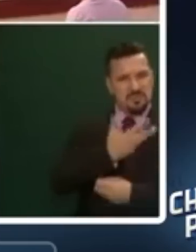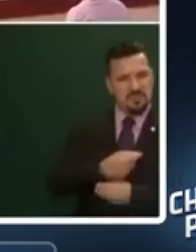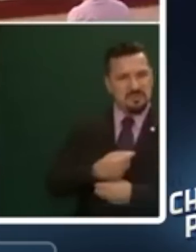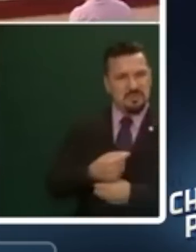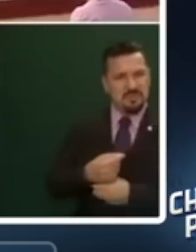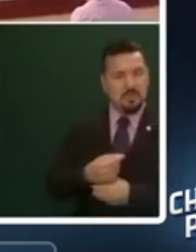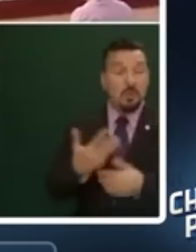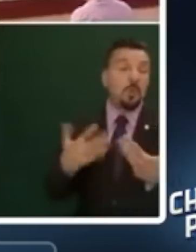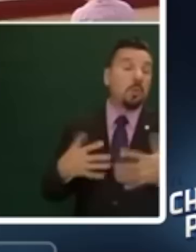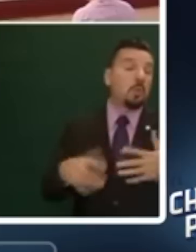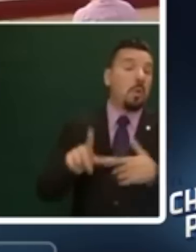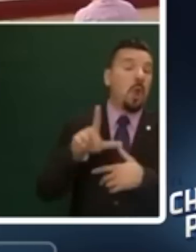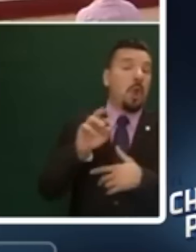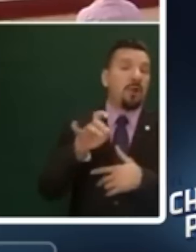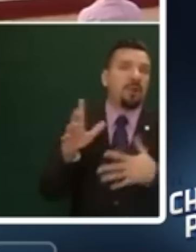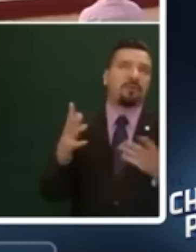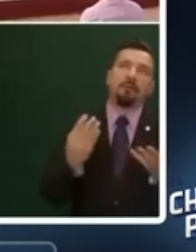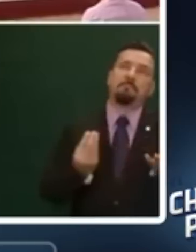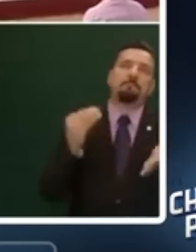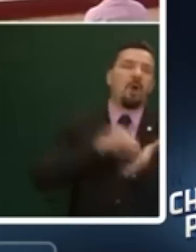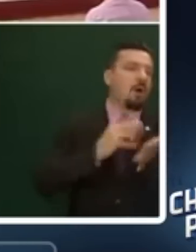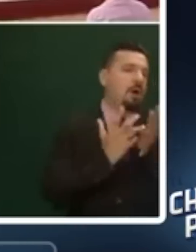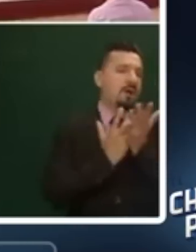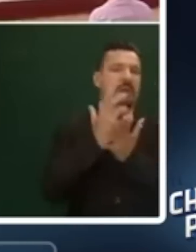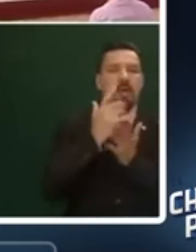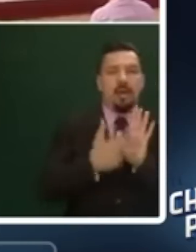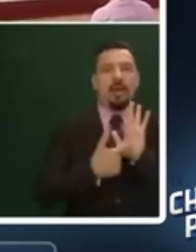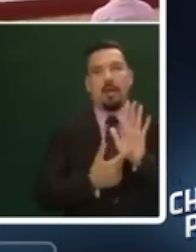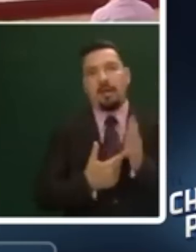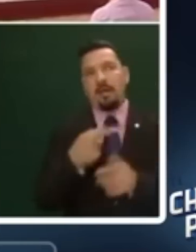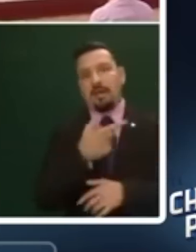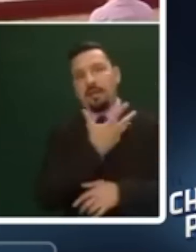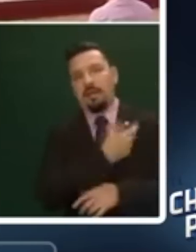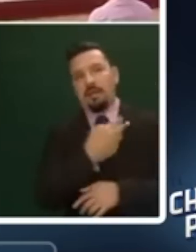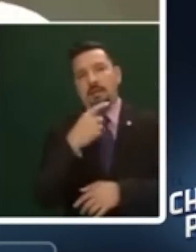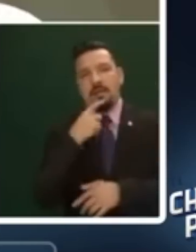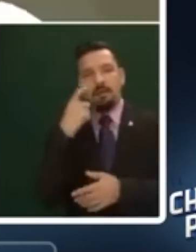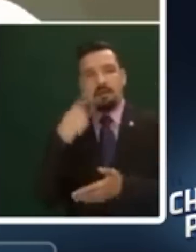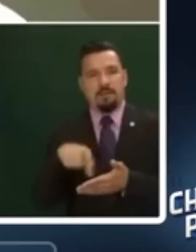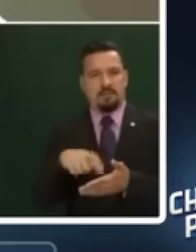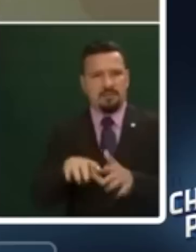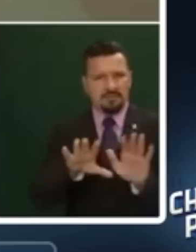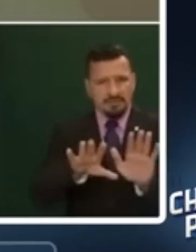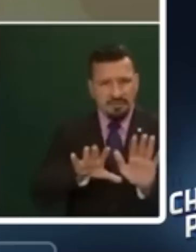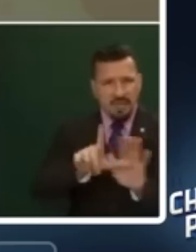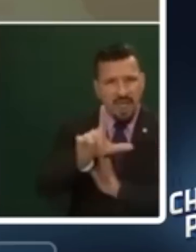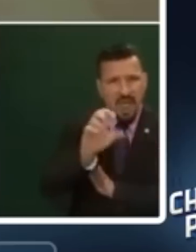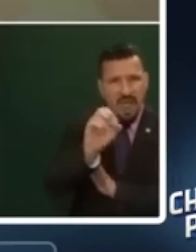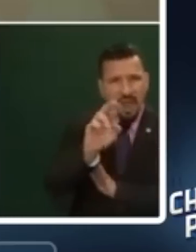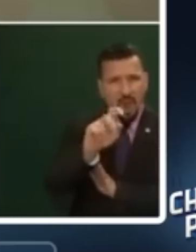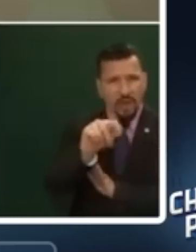y un escándalo elemento resulta que loret tiene 12 departamentos